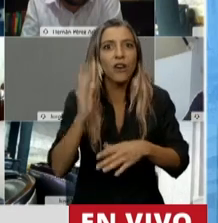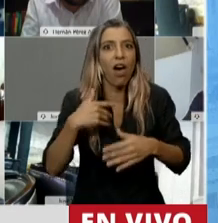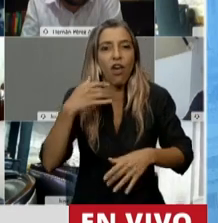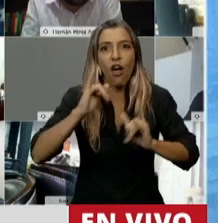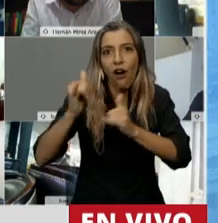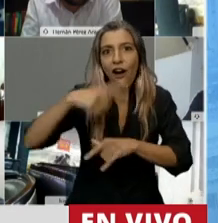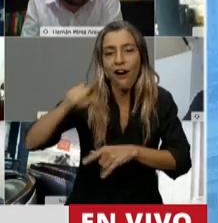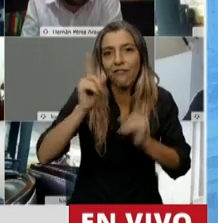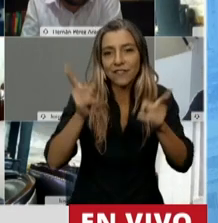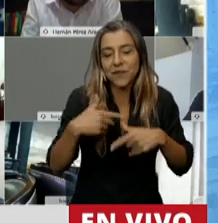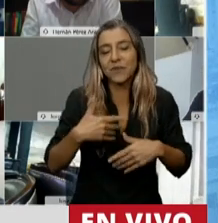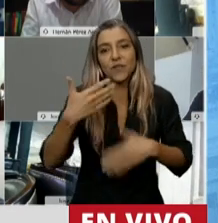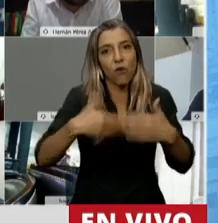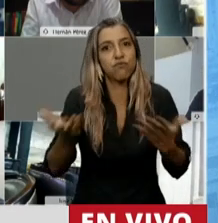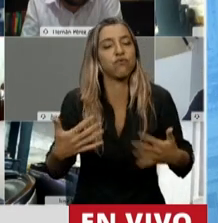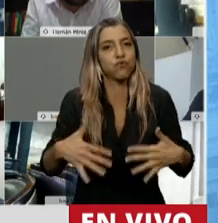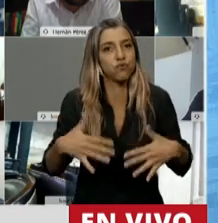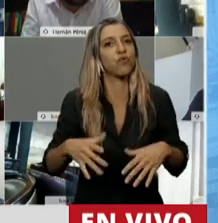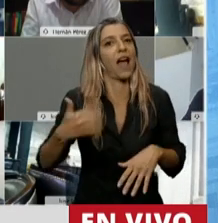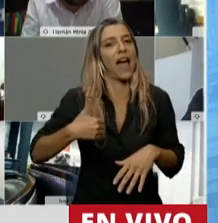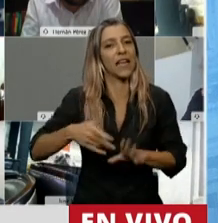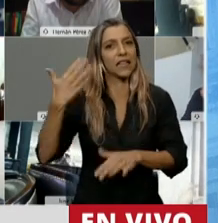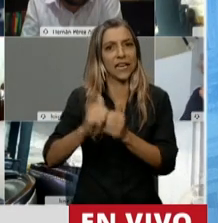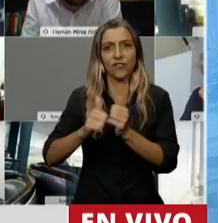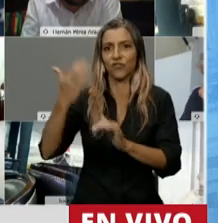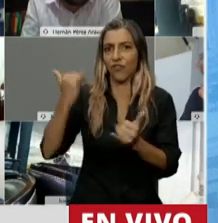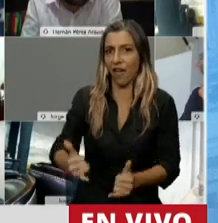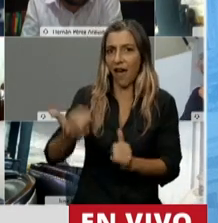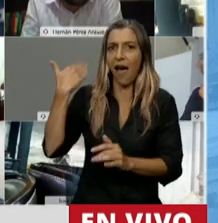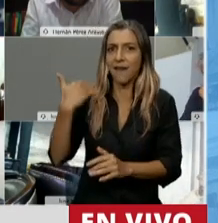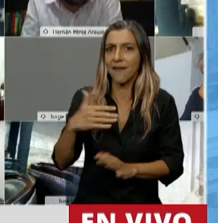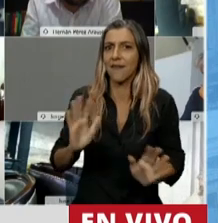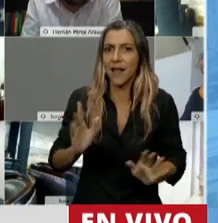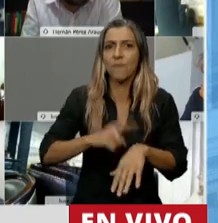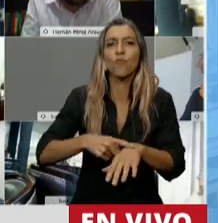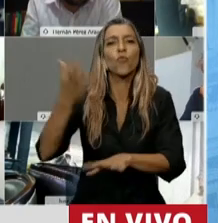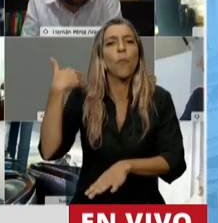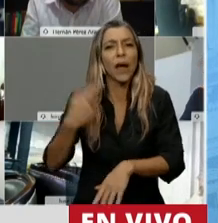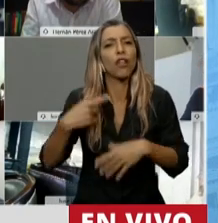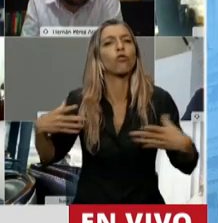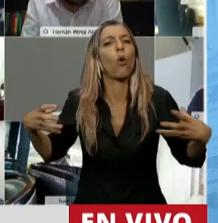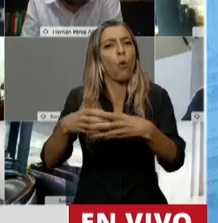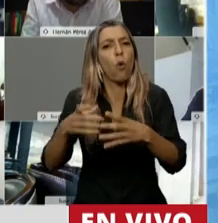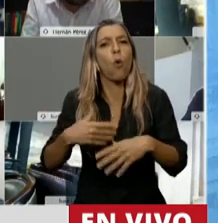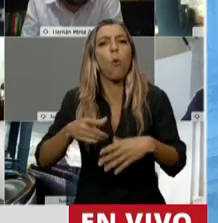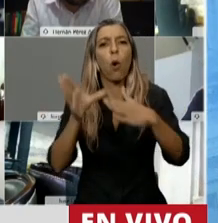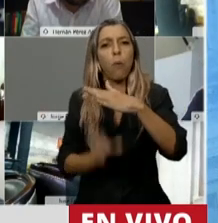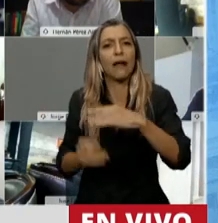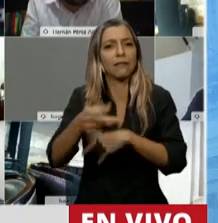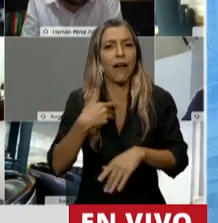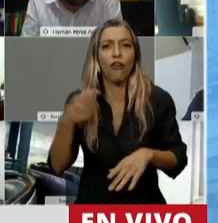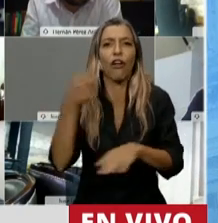materia ambiental, ¿no? En nuestro país, allá los que empezaron tratando de oponerse al basurero nuclear de la Patagonia, hasta